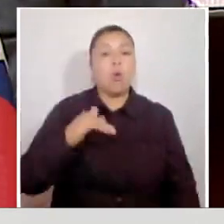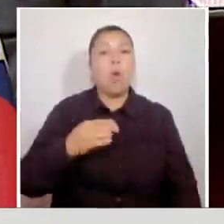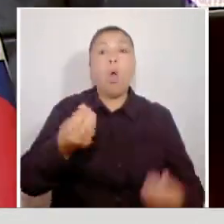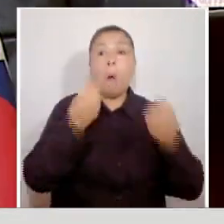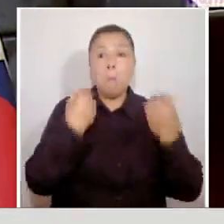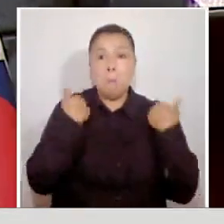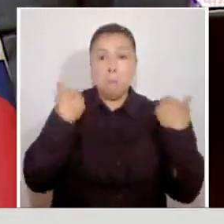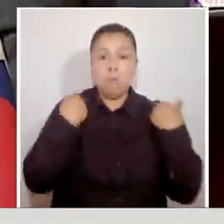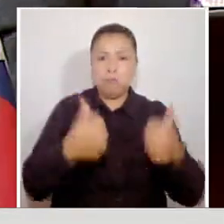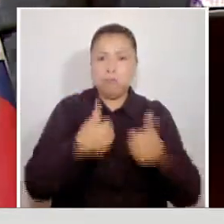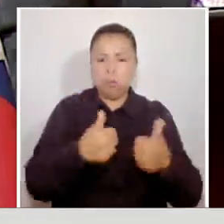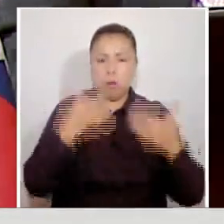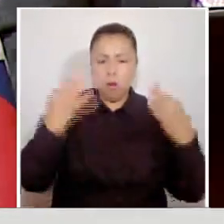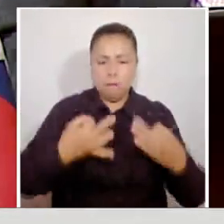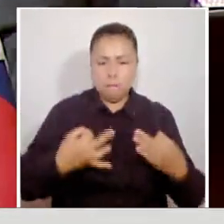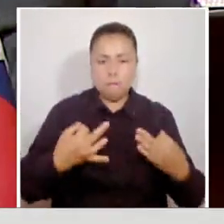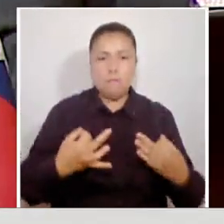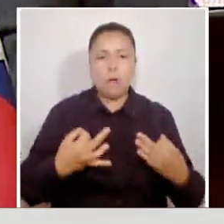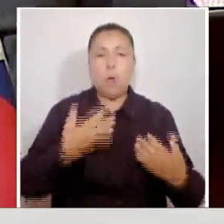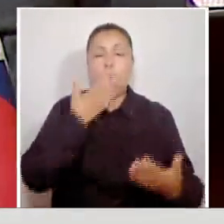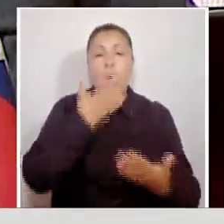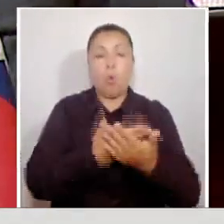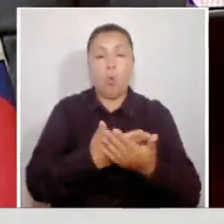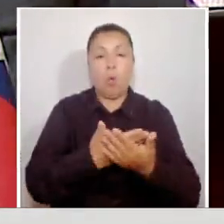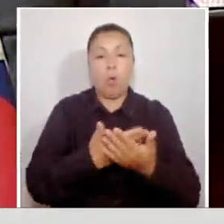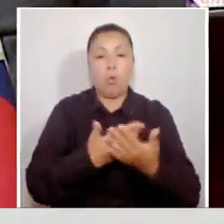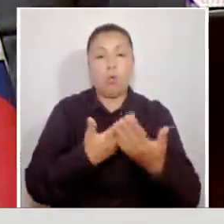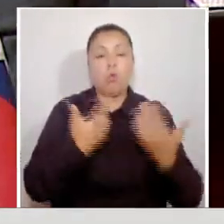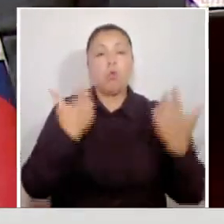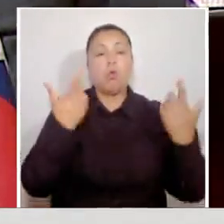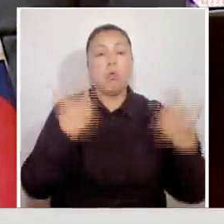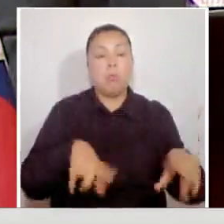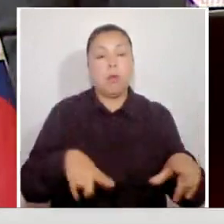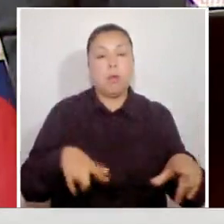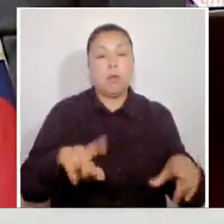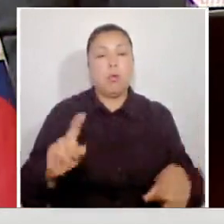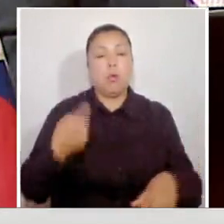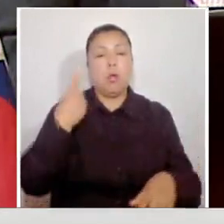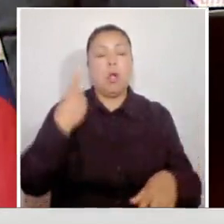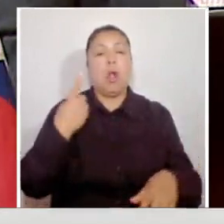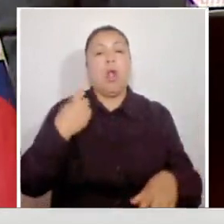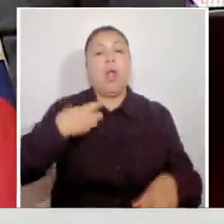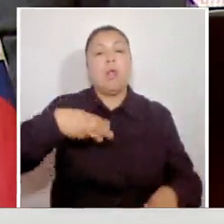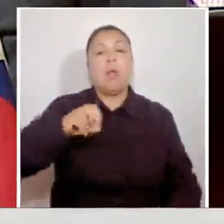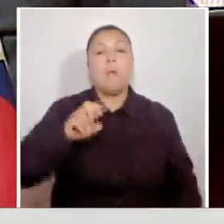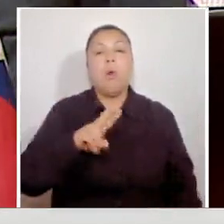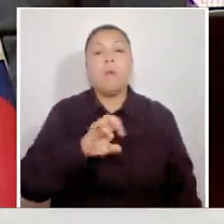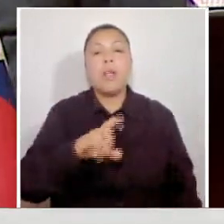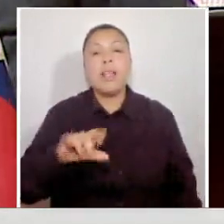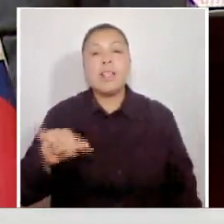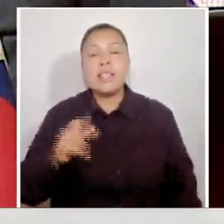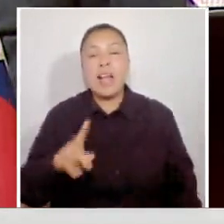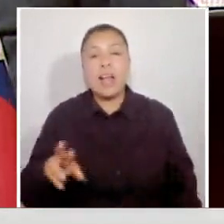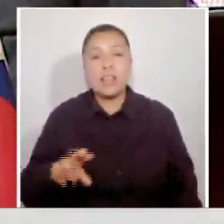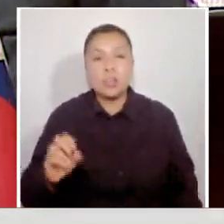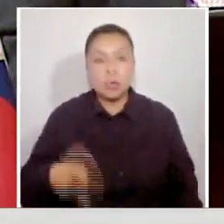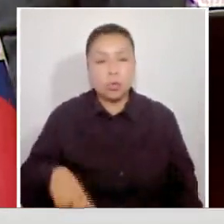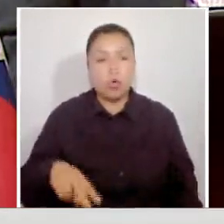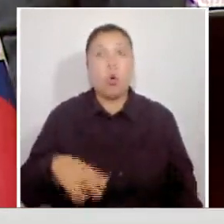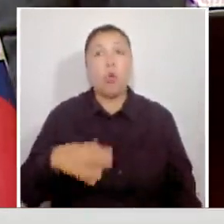deporte cuando estuvo la dirección general de movilización nos dijeron que la ley si se mantuviera vigente